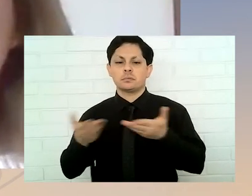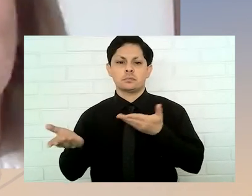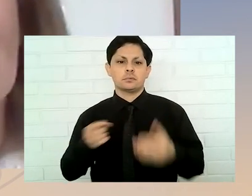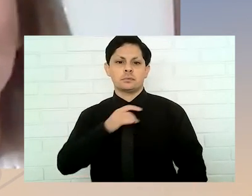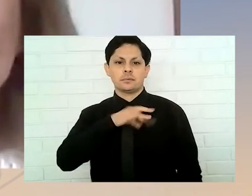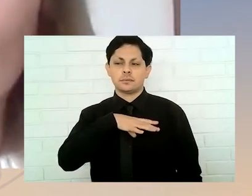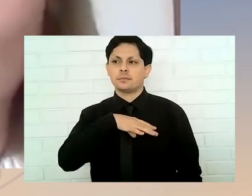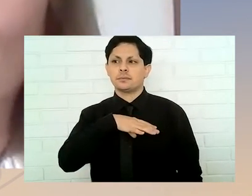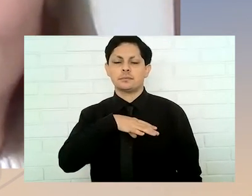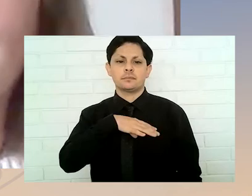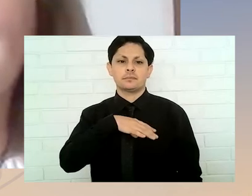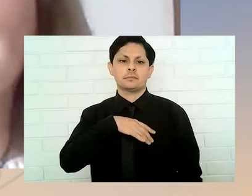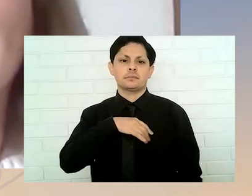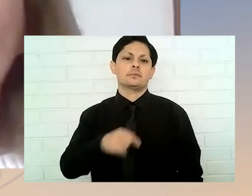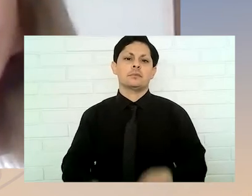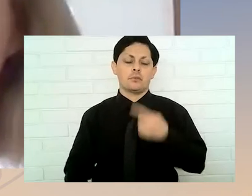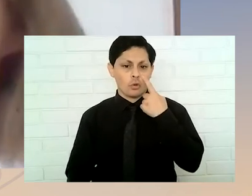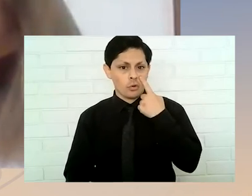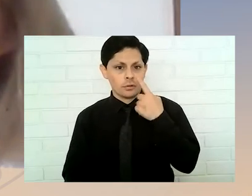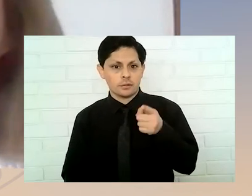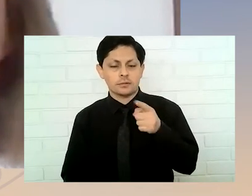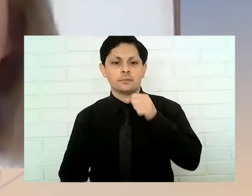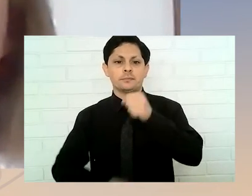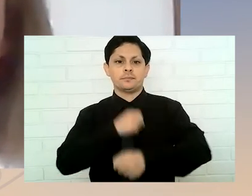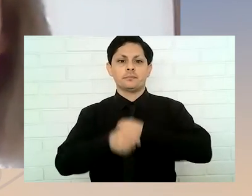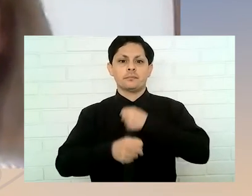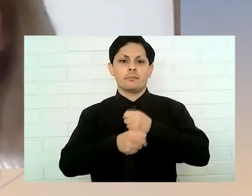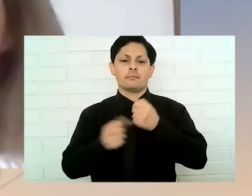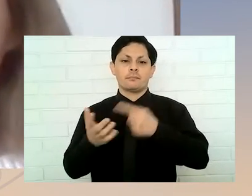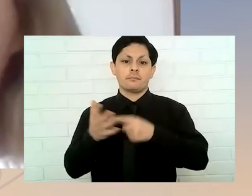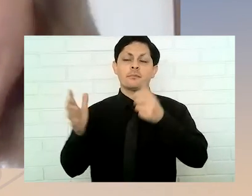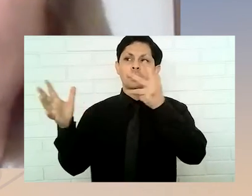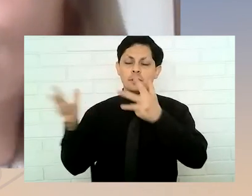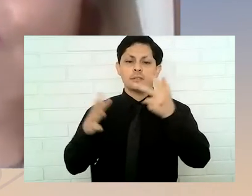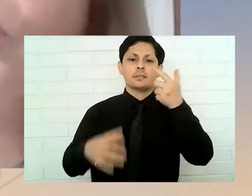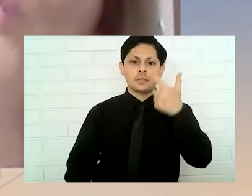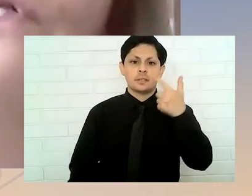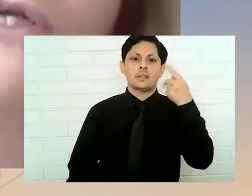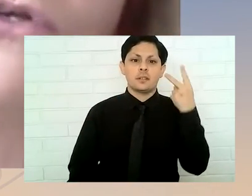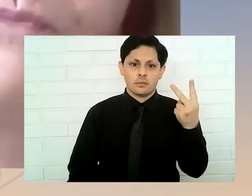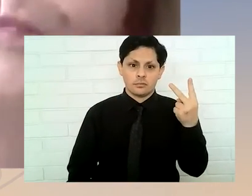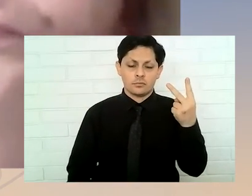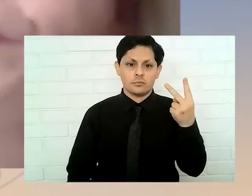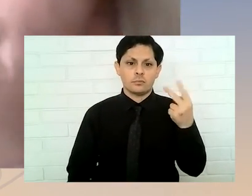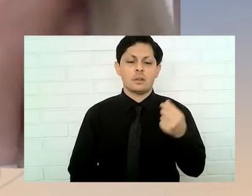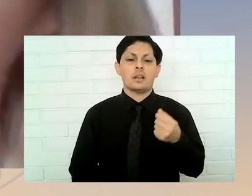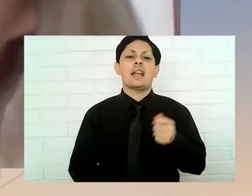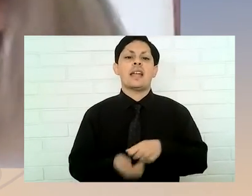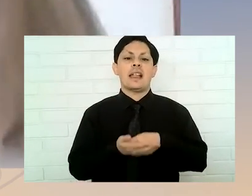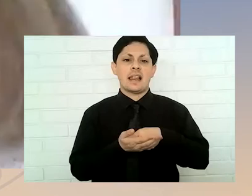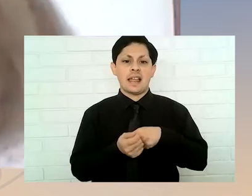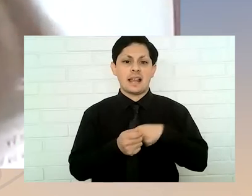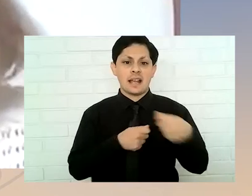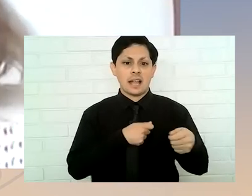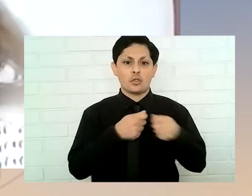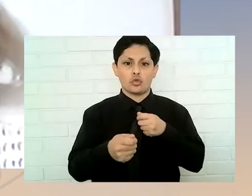de nuevo, un dato, si no lo conocen, en el año 72, el gasto público en